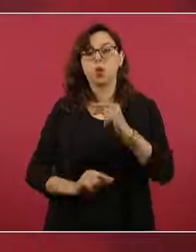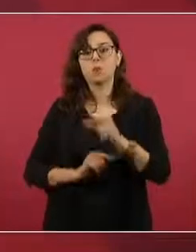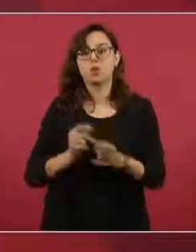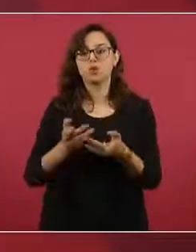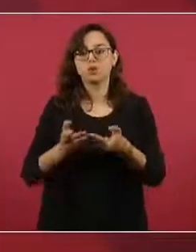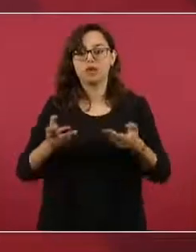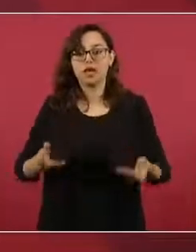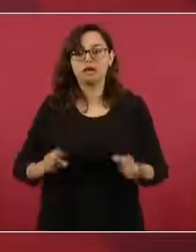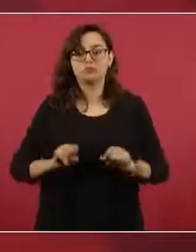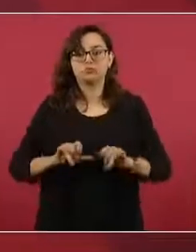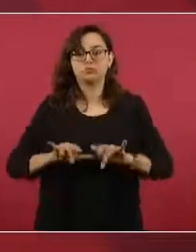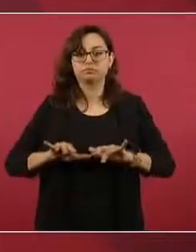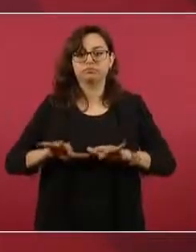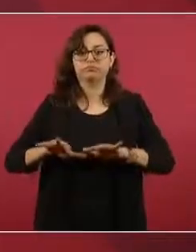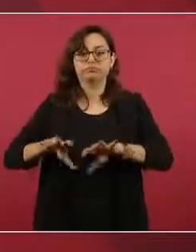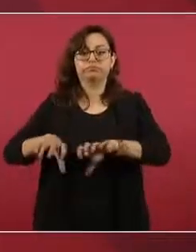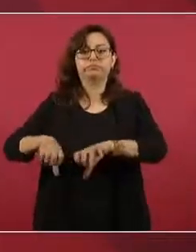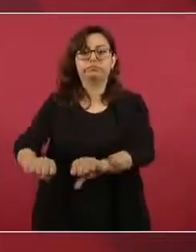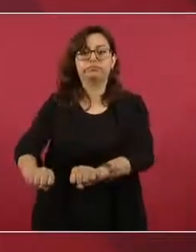Entonces,